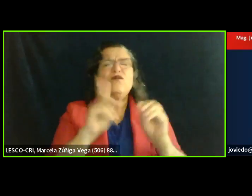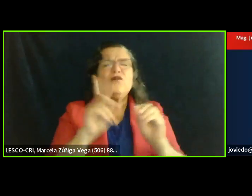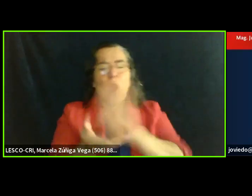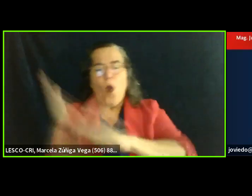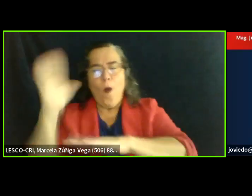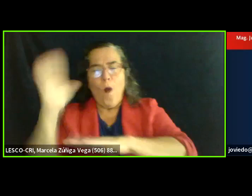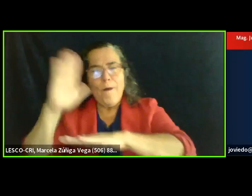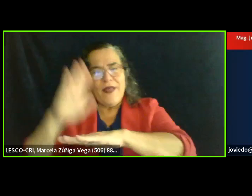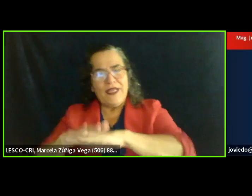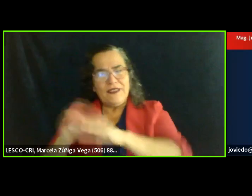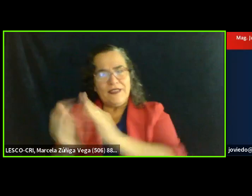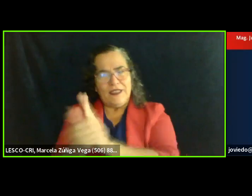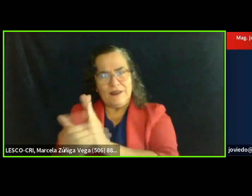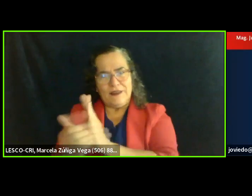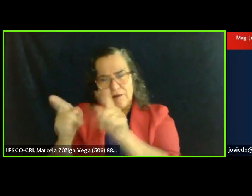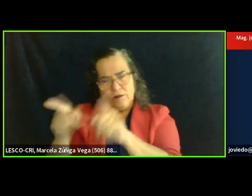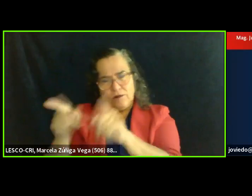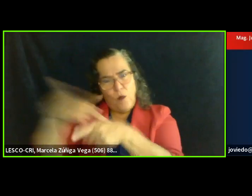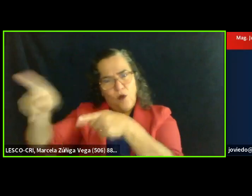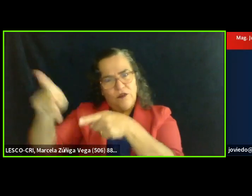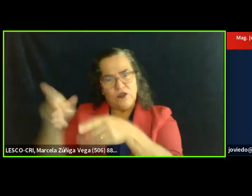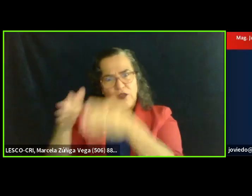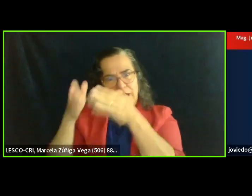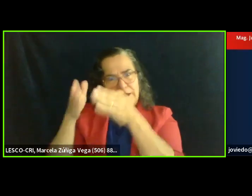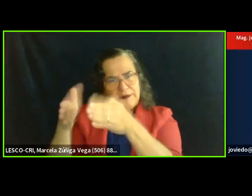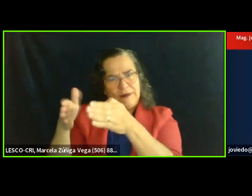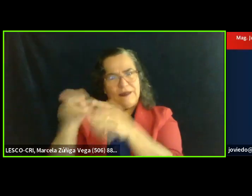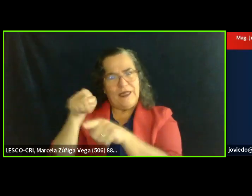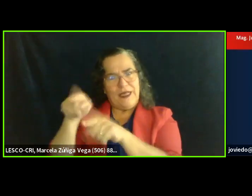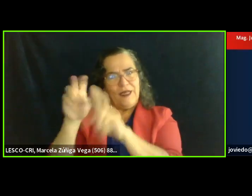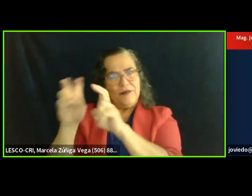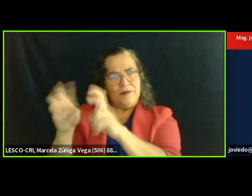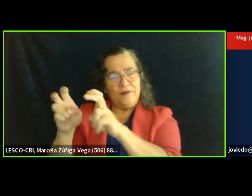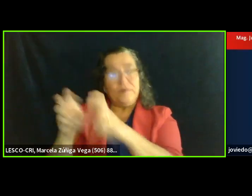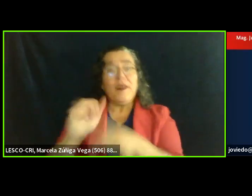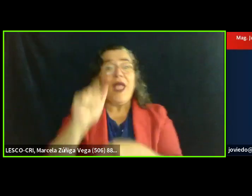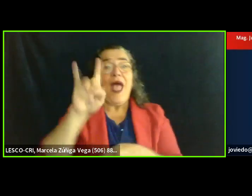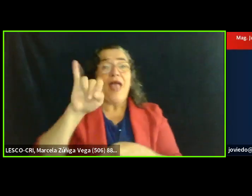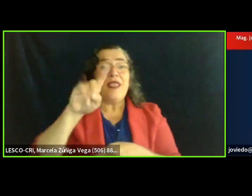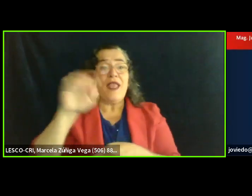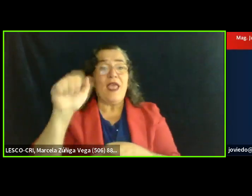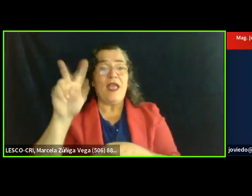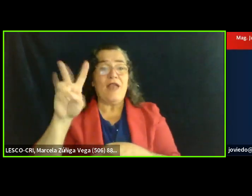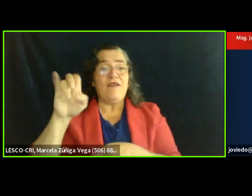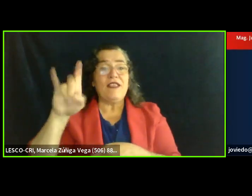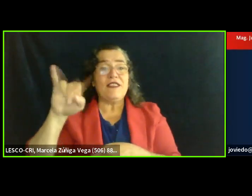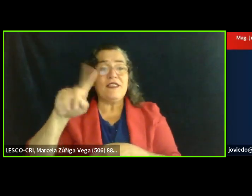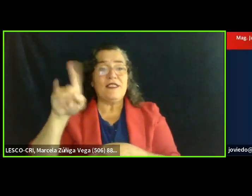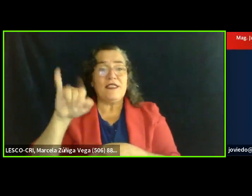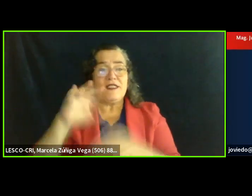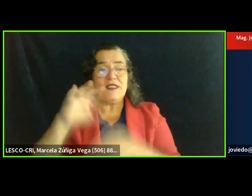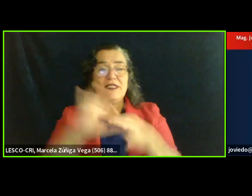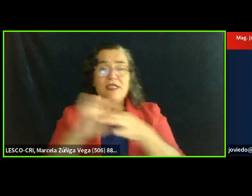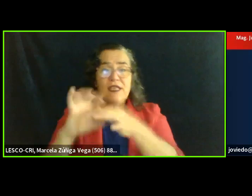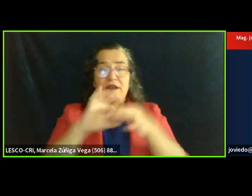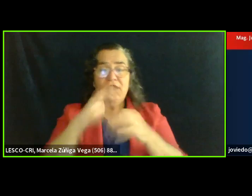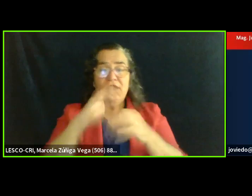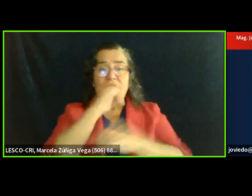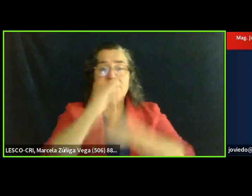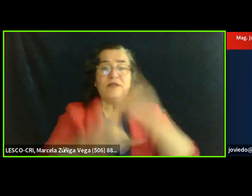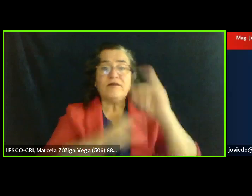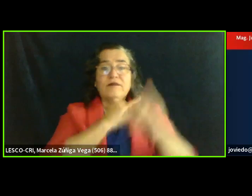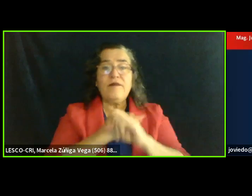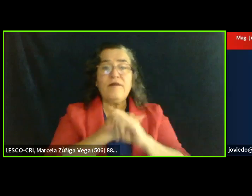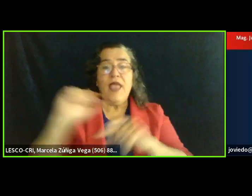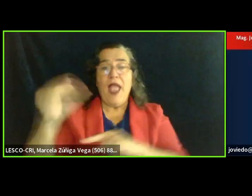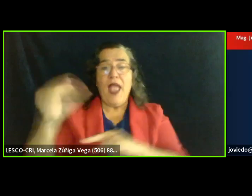Ariana de Vincenzi, miembro de la Junta Directiva de la Red Internacional de Agencias de Acreditación de